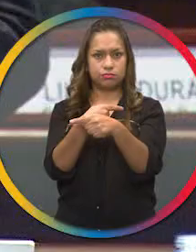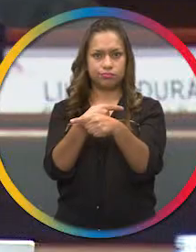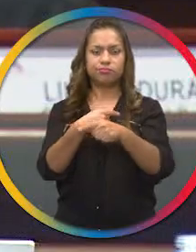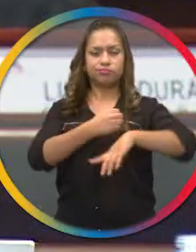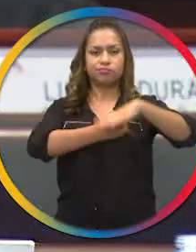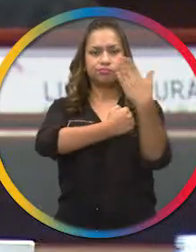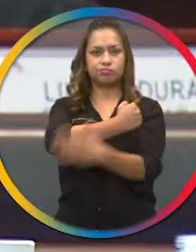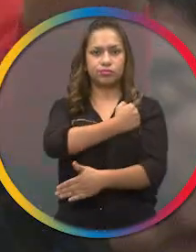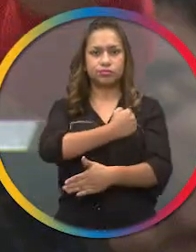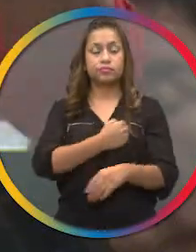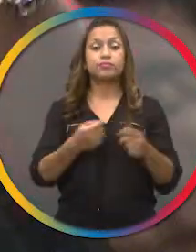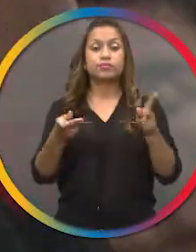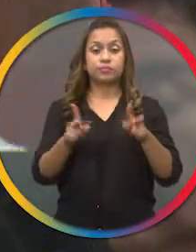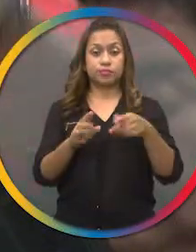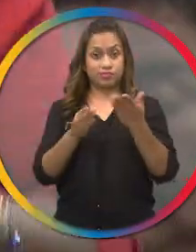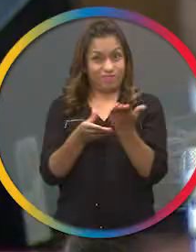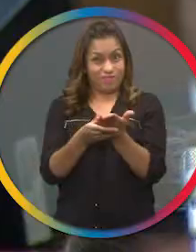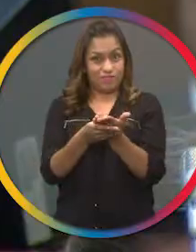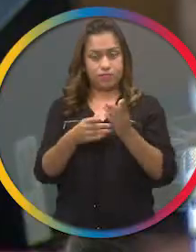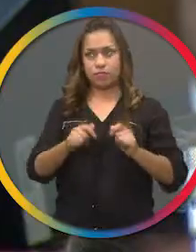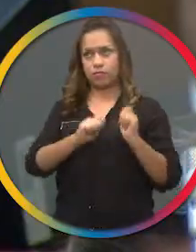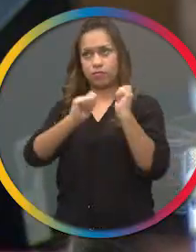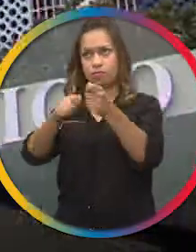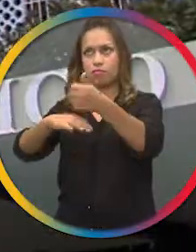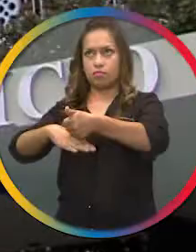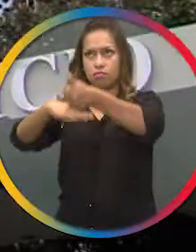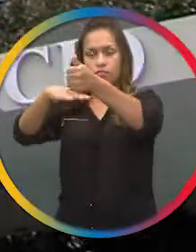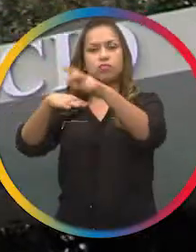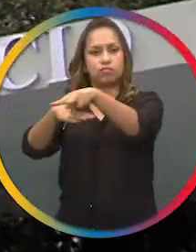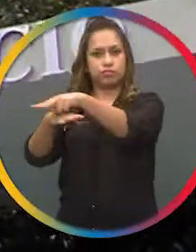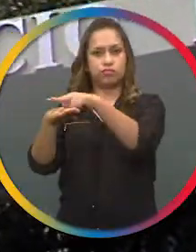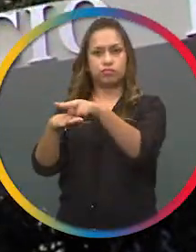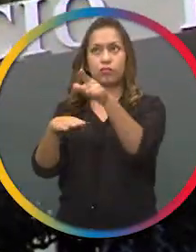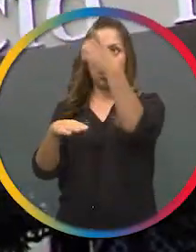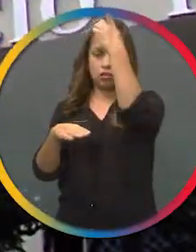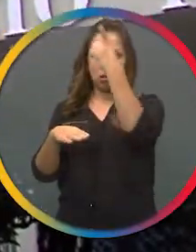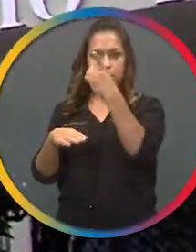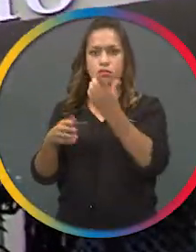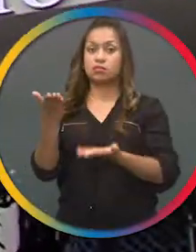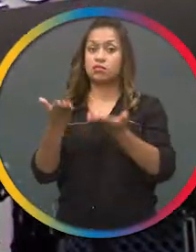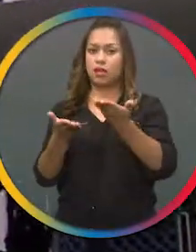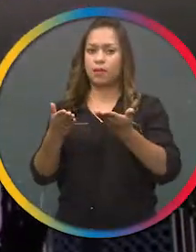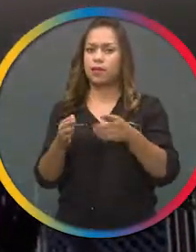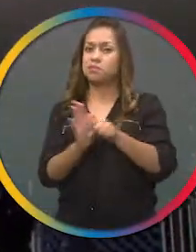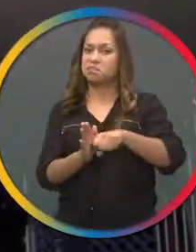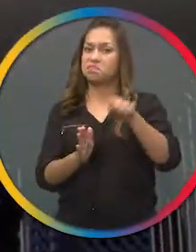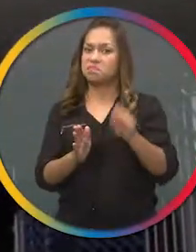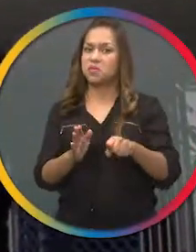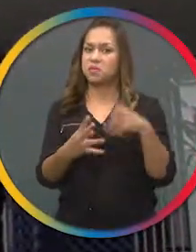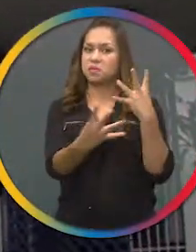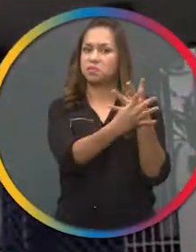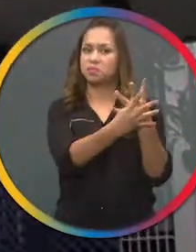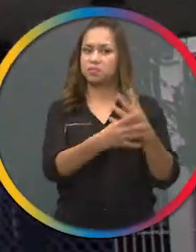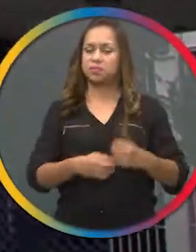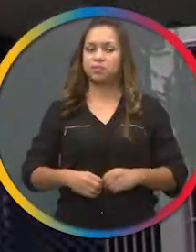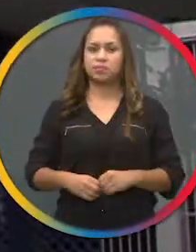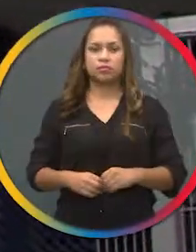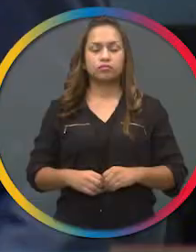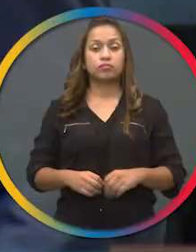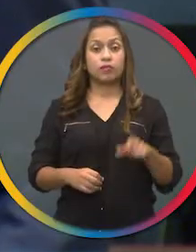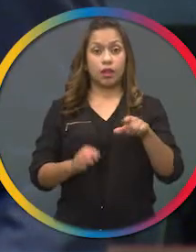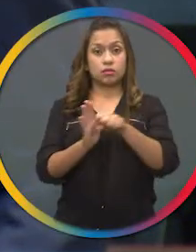y la ley. Además, se remitió el expediente a la Fiscalía General del Estado para que determine los posibles indicios de responsabilidad